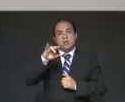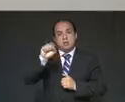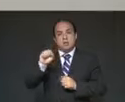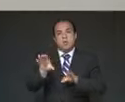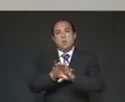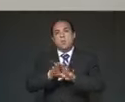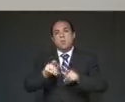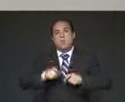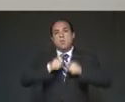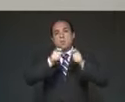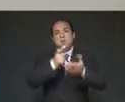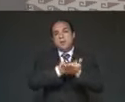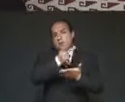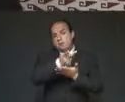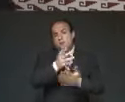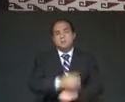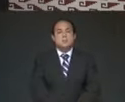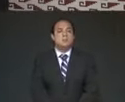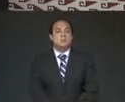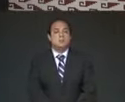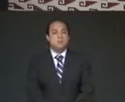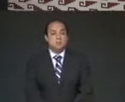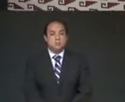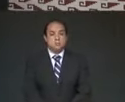otorgan estos reconocimientos?